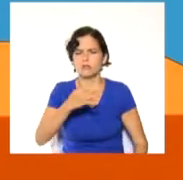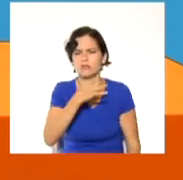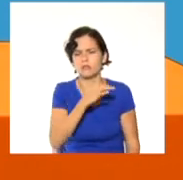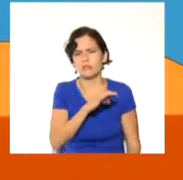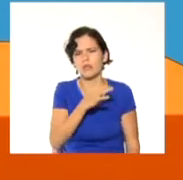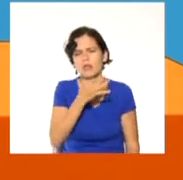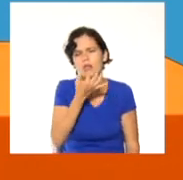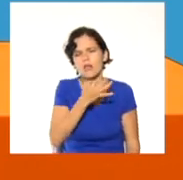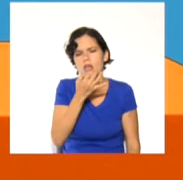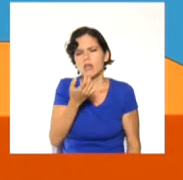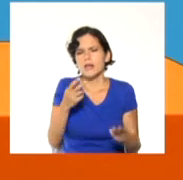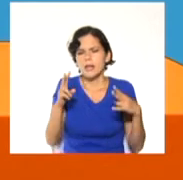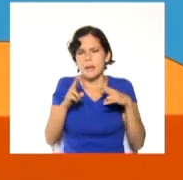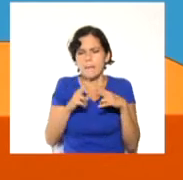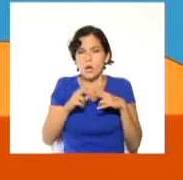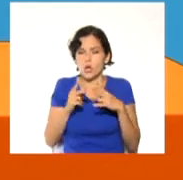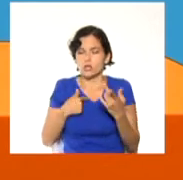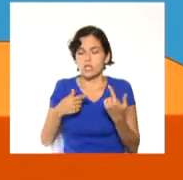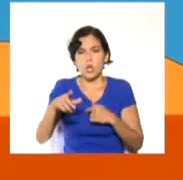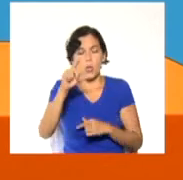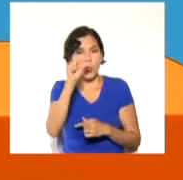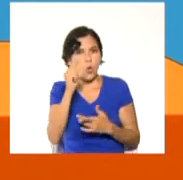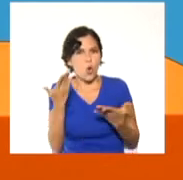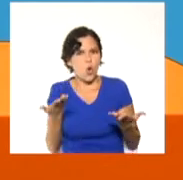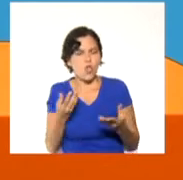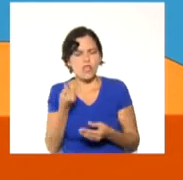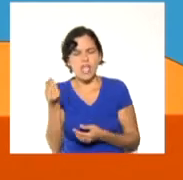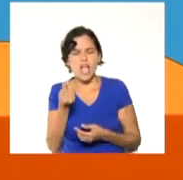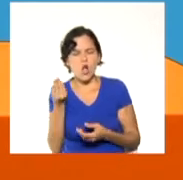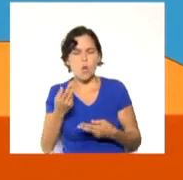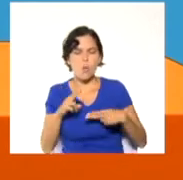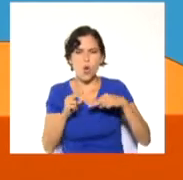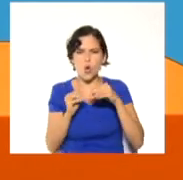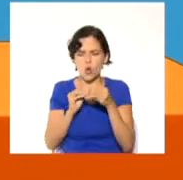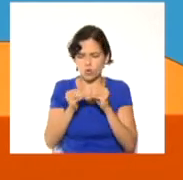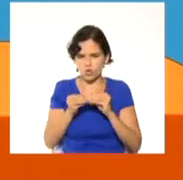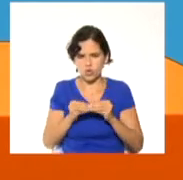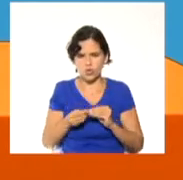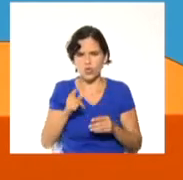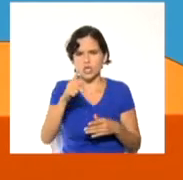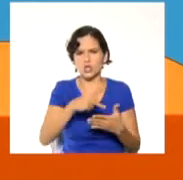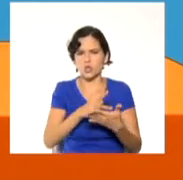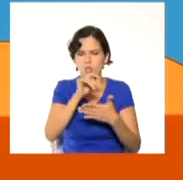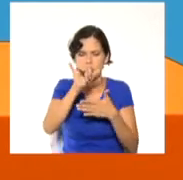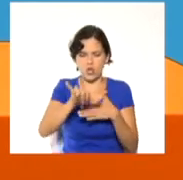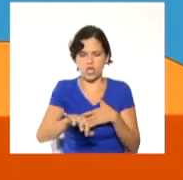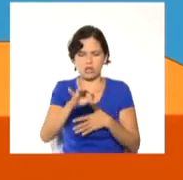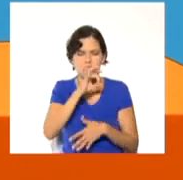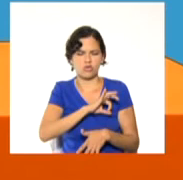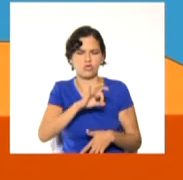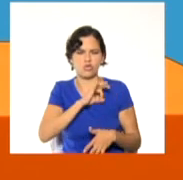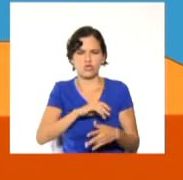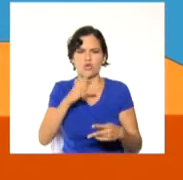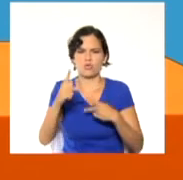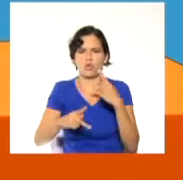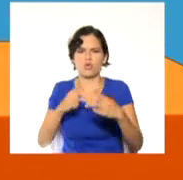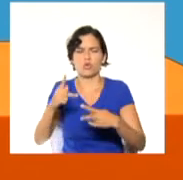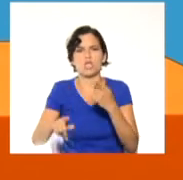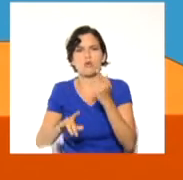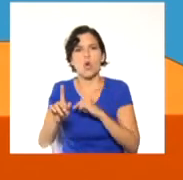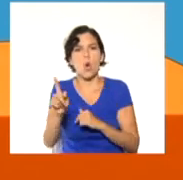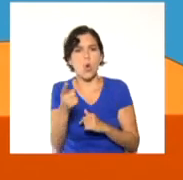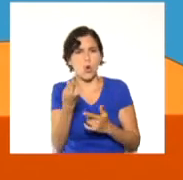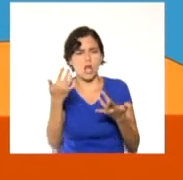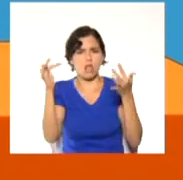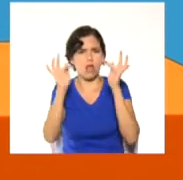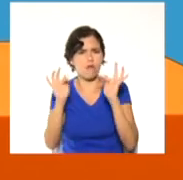hoy vamos a conocer un poco de cómo construir tu proyecto socioproductivo. Una de las maneras